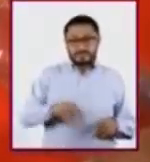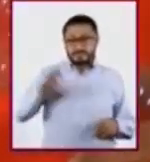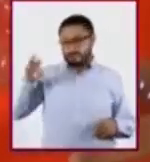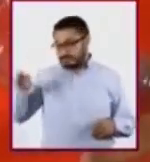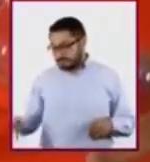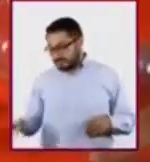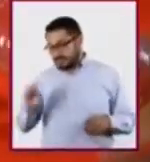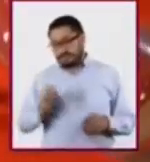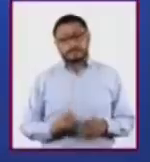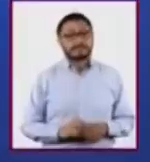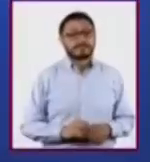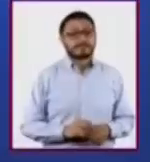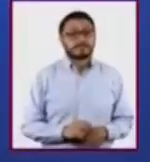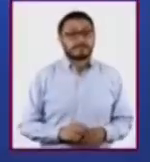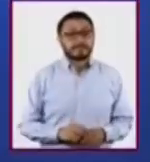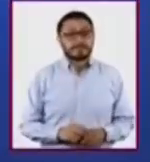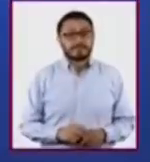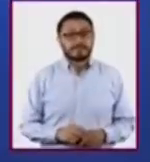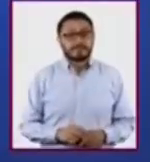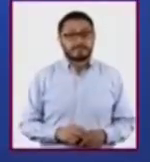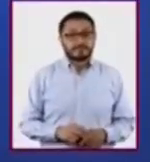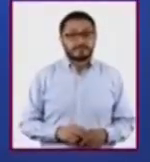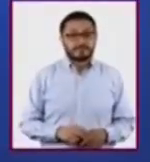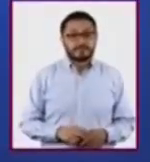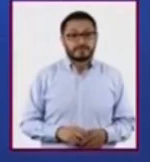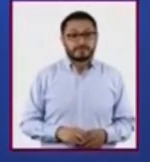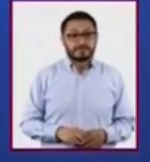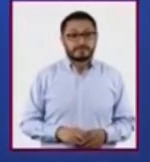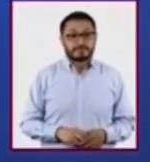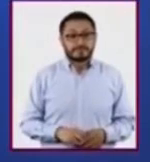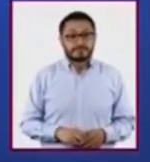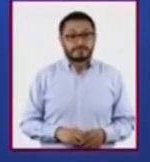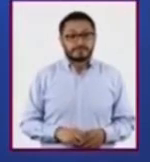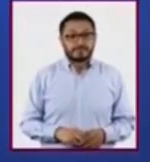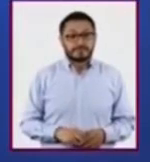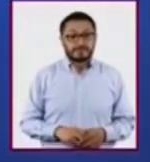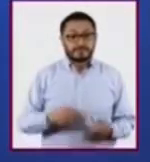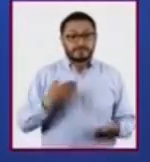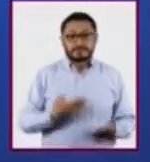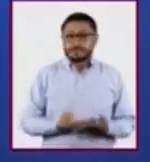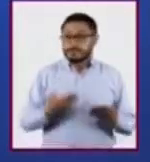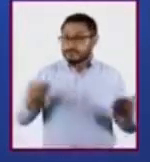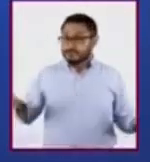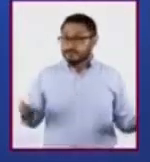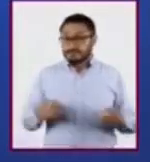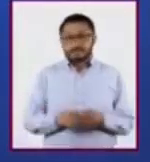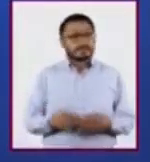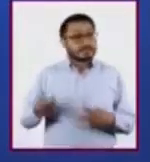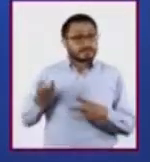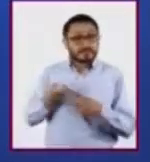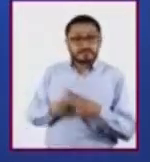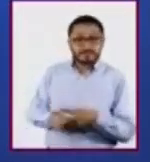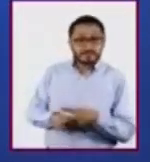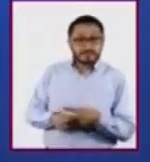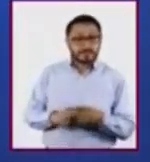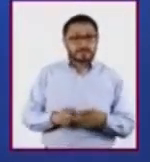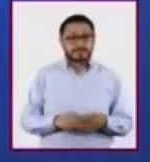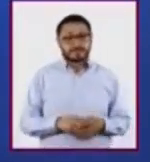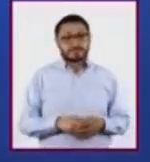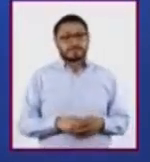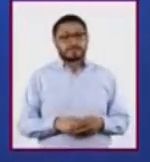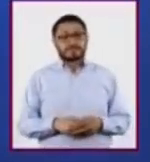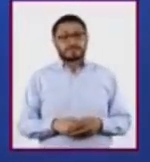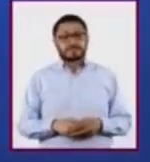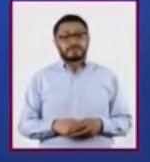taparrosca, la dejamos a un lado y vamos a comenzar